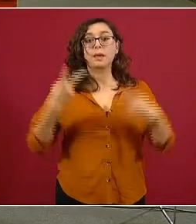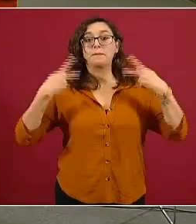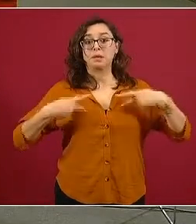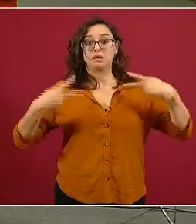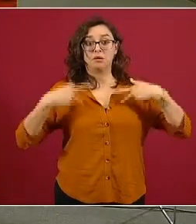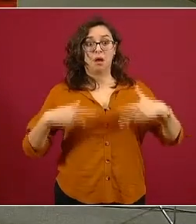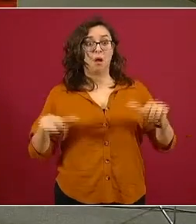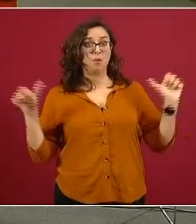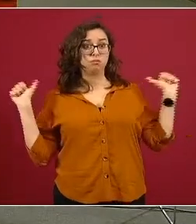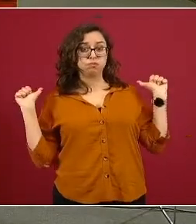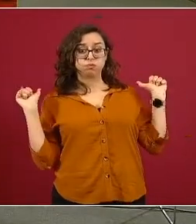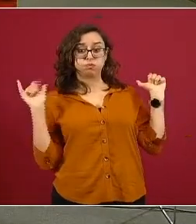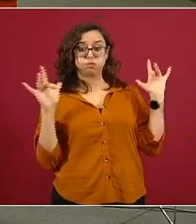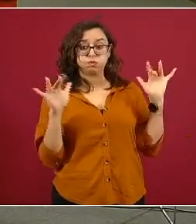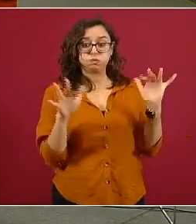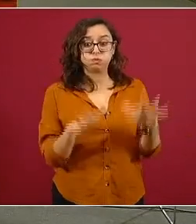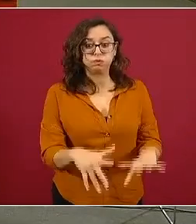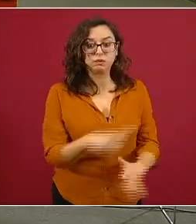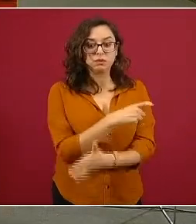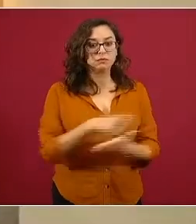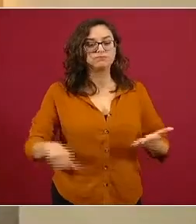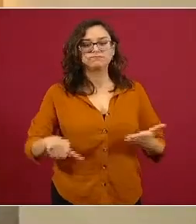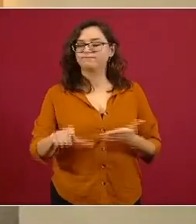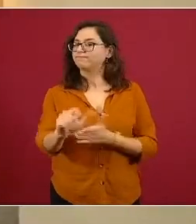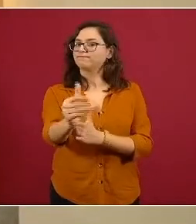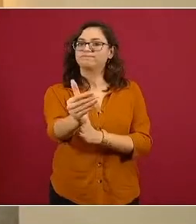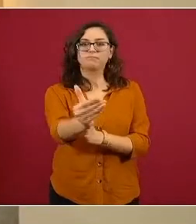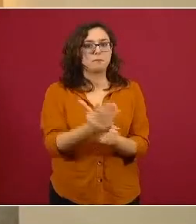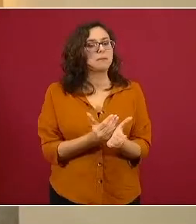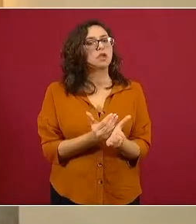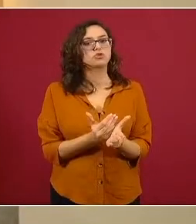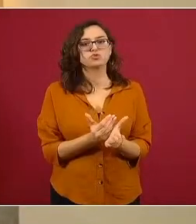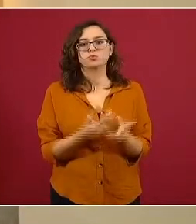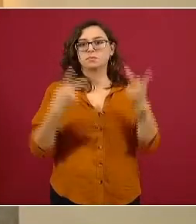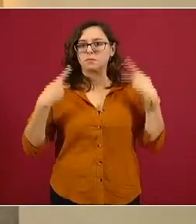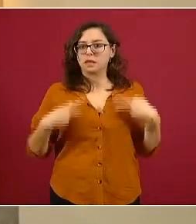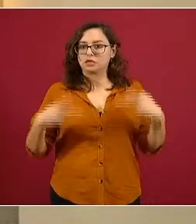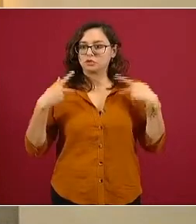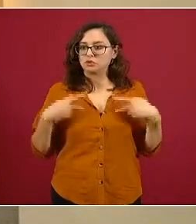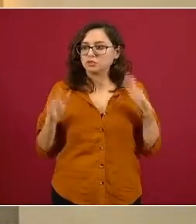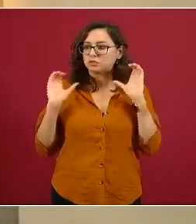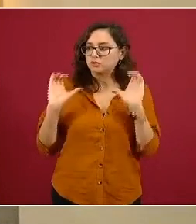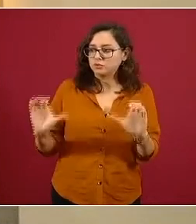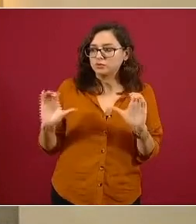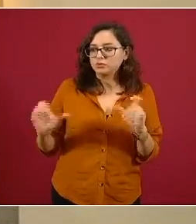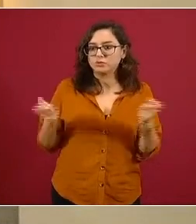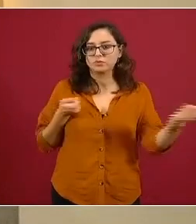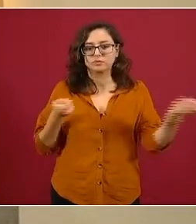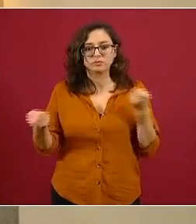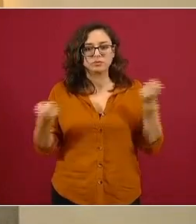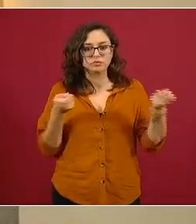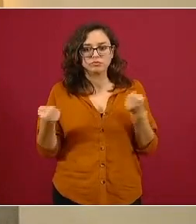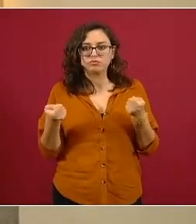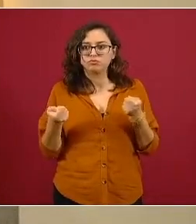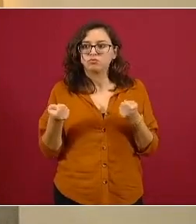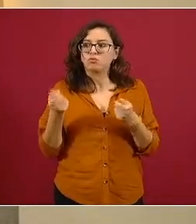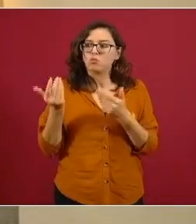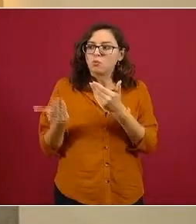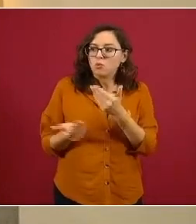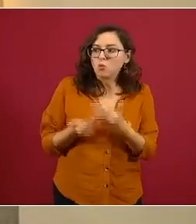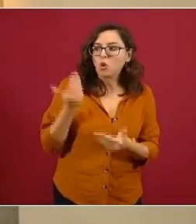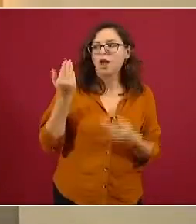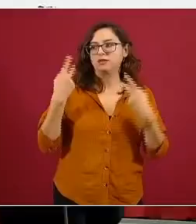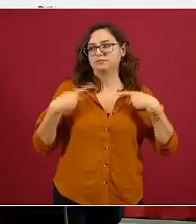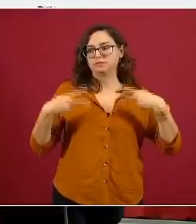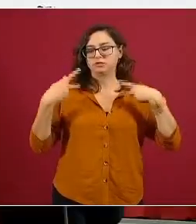diarios que van a existir en los establecimientos con el propósito de evitar aglomeraciones. Siguiente, por